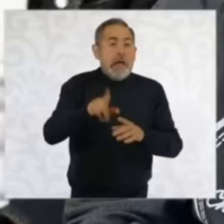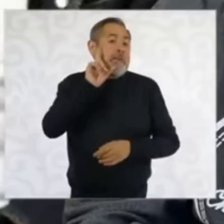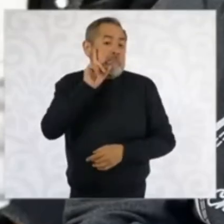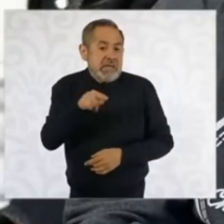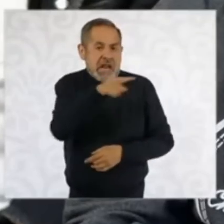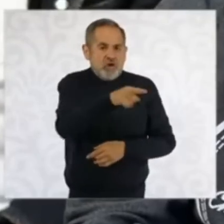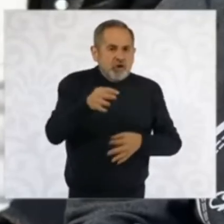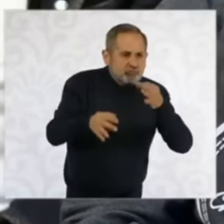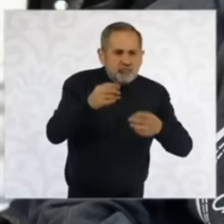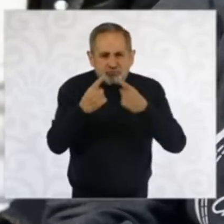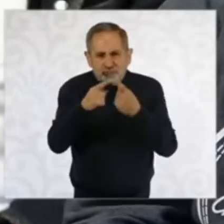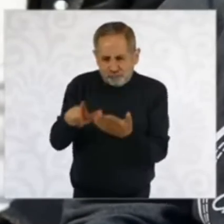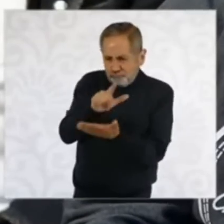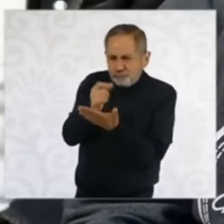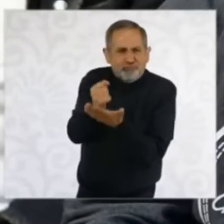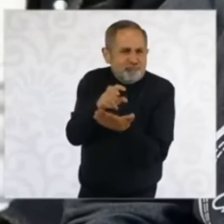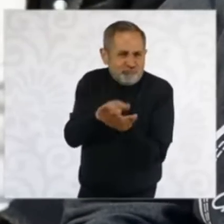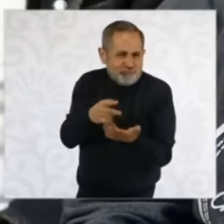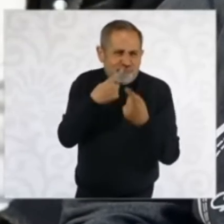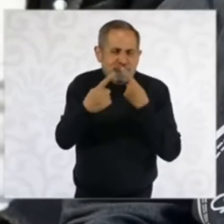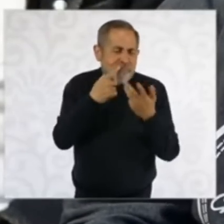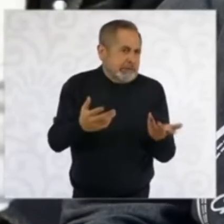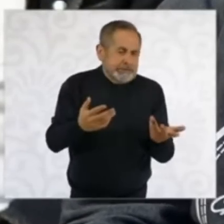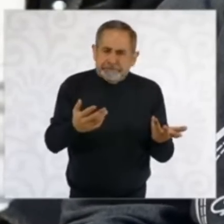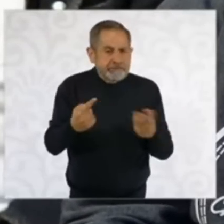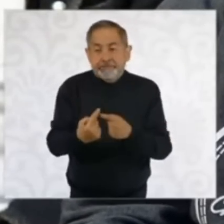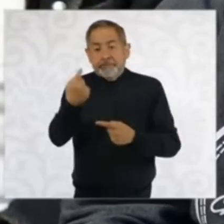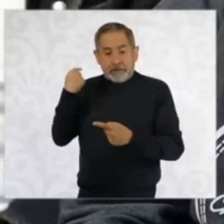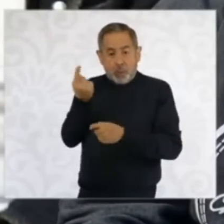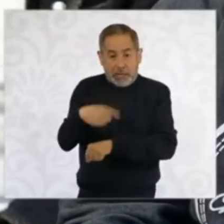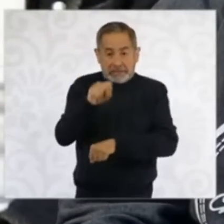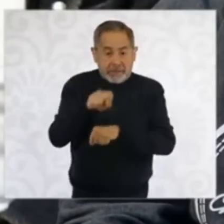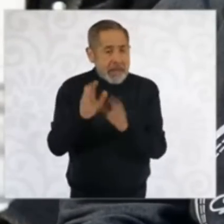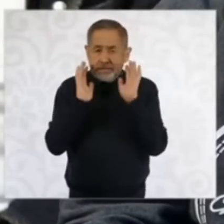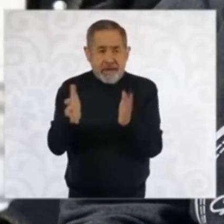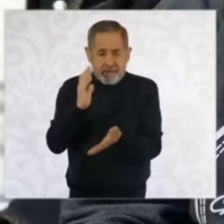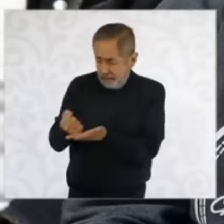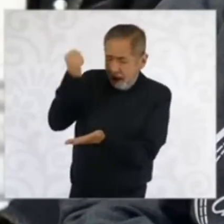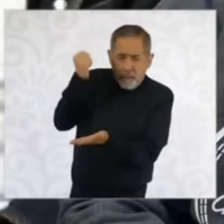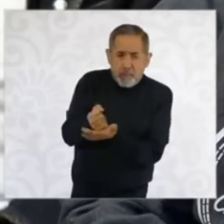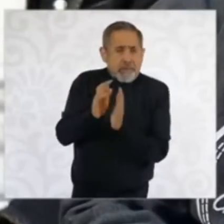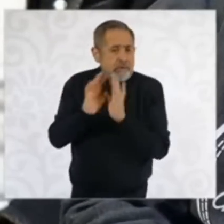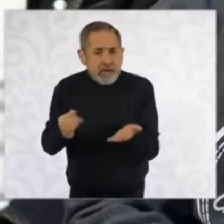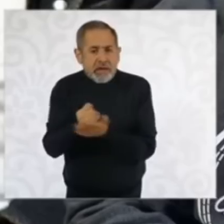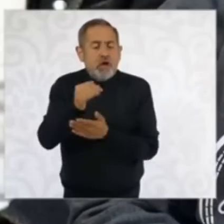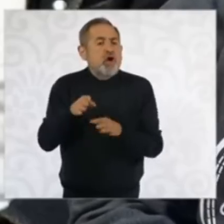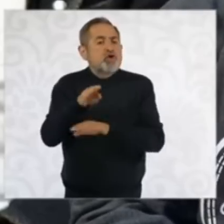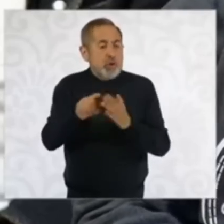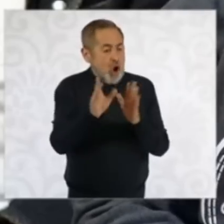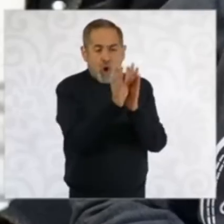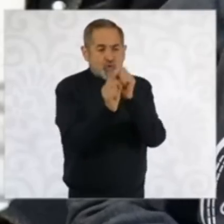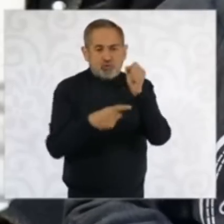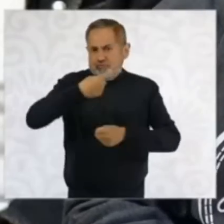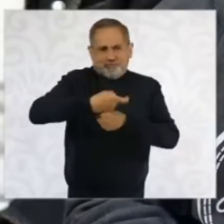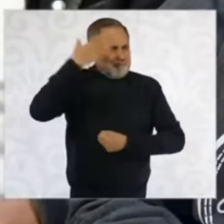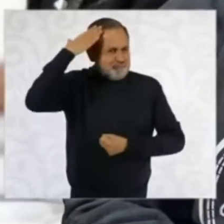lo de la reforma al Poder Judicial, pese a que la semana pasada se aprobó esta reforma en materia de inimpugnabilidad de las